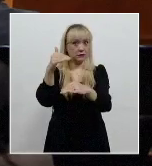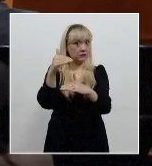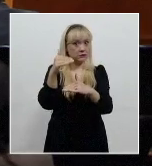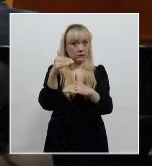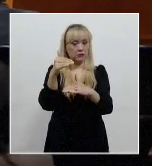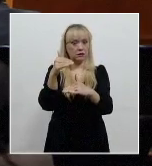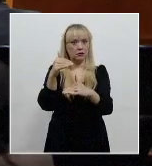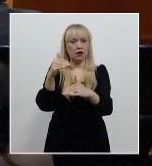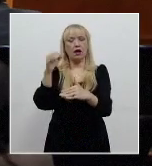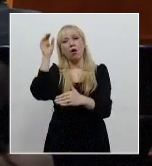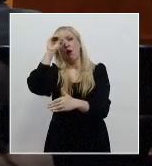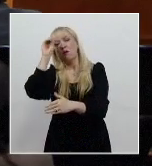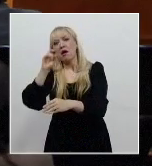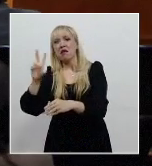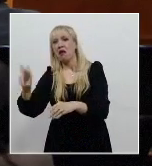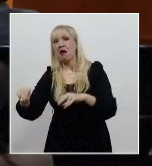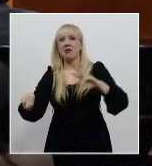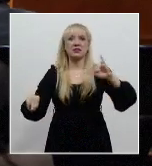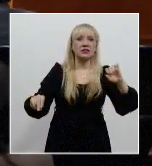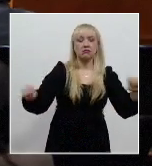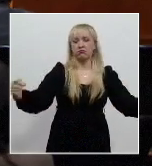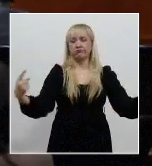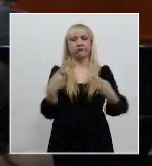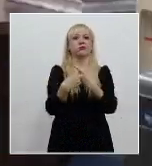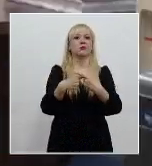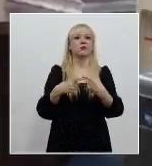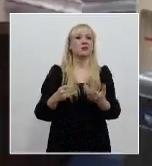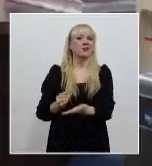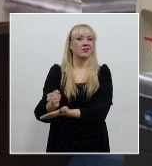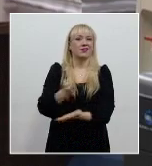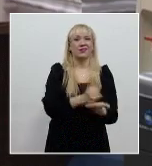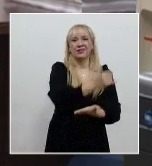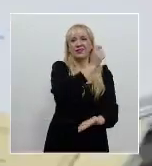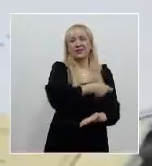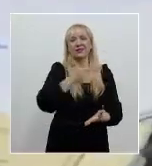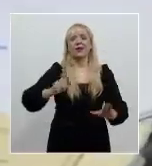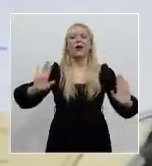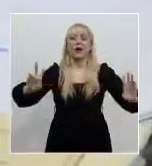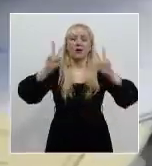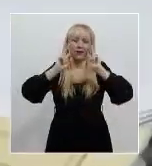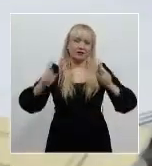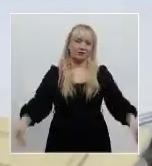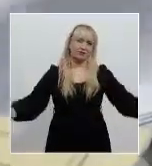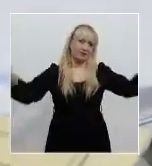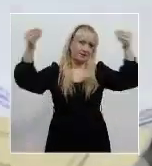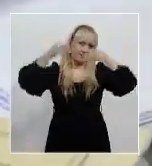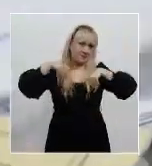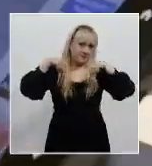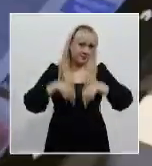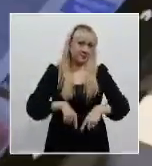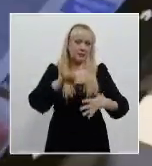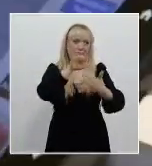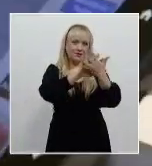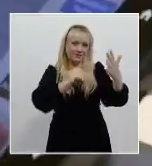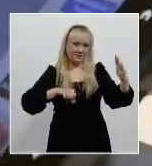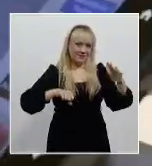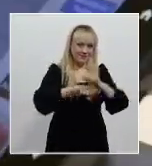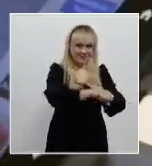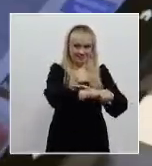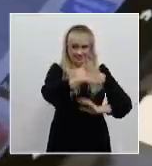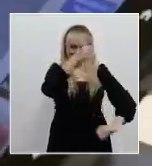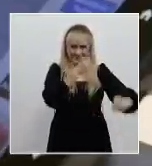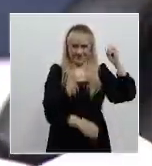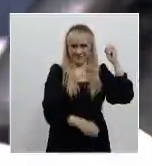de criterios, la sala detalló que la orden de aprehensión surge en la primera etapa del procedimiento penal, en la cual la